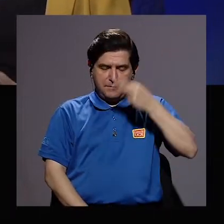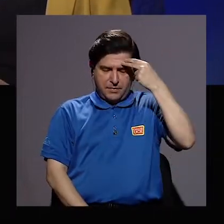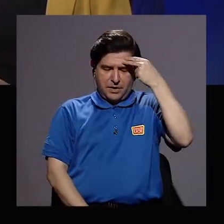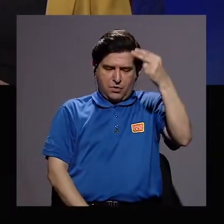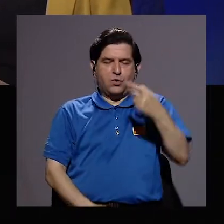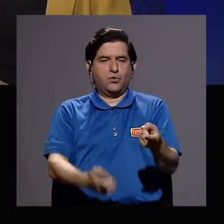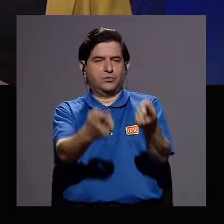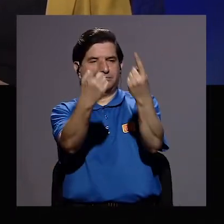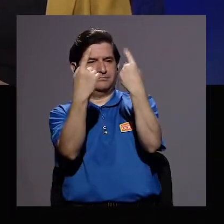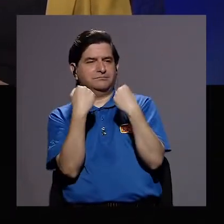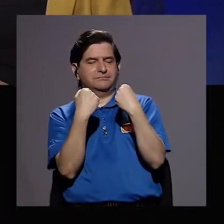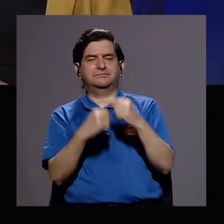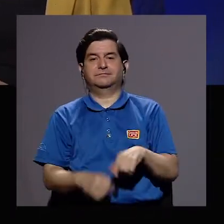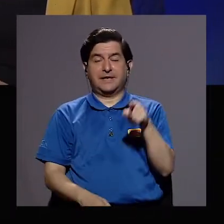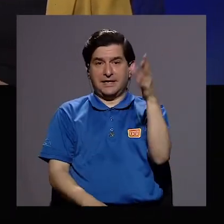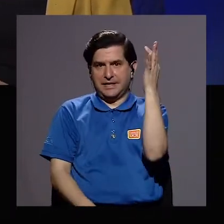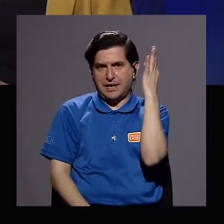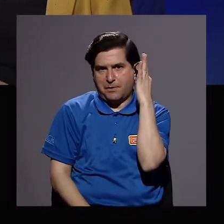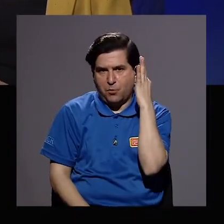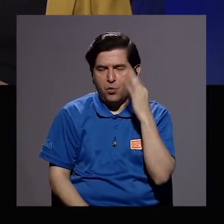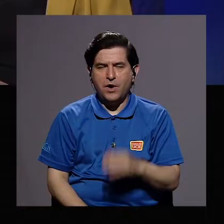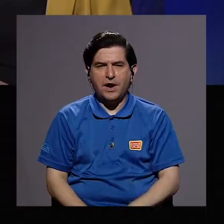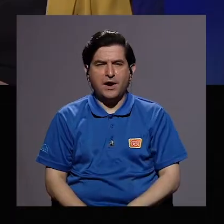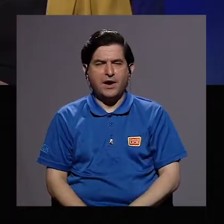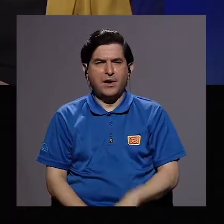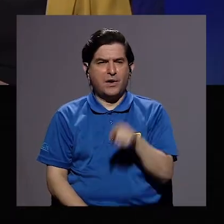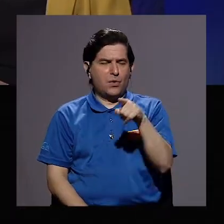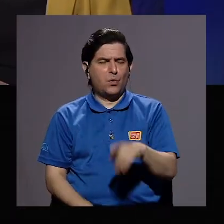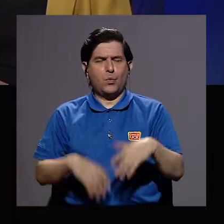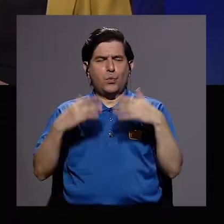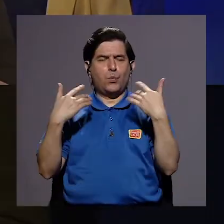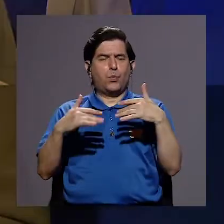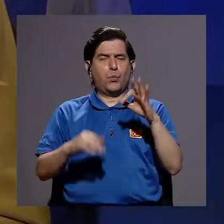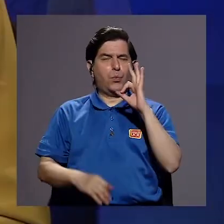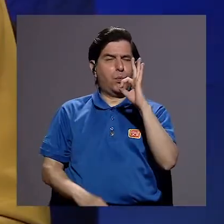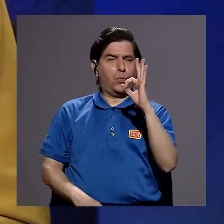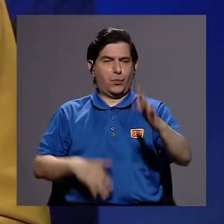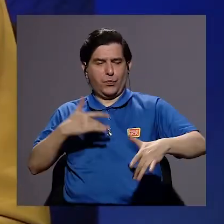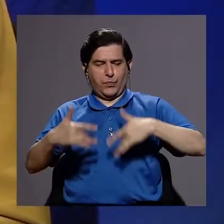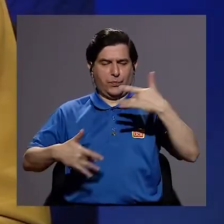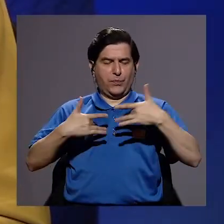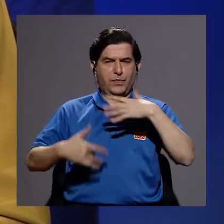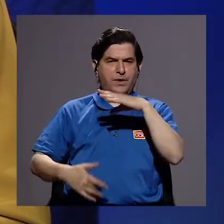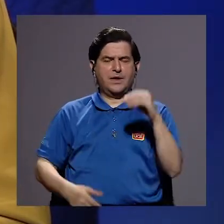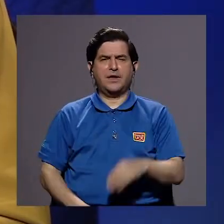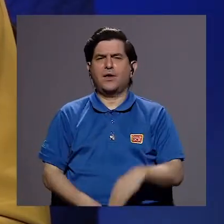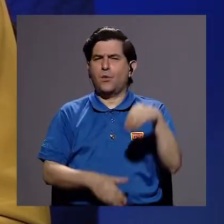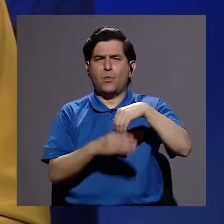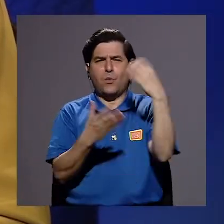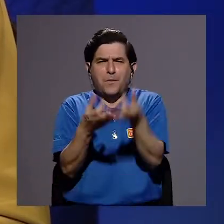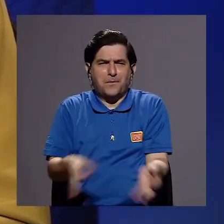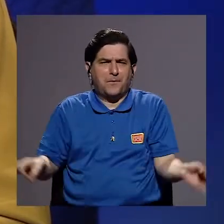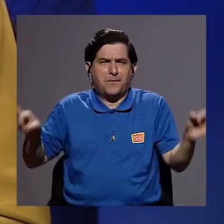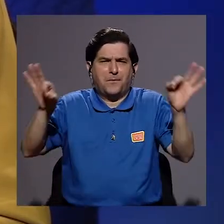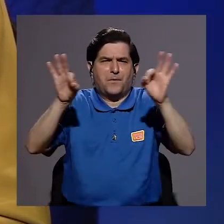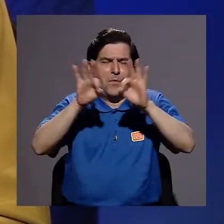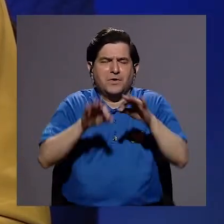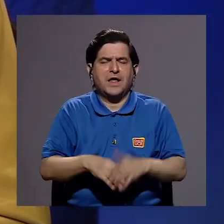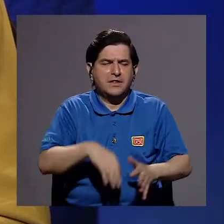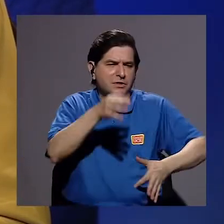honra mucho su presencia porque es una mujer con una exquisita sensibilidad y con enormes